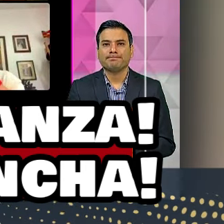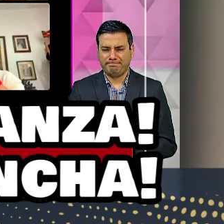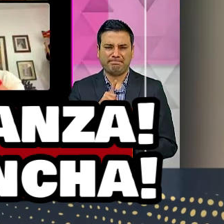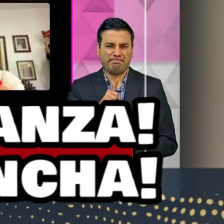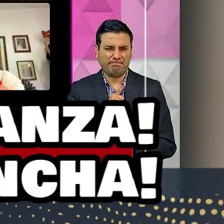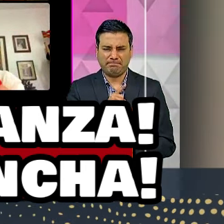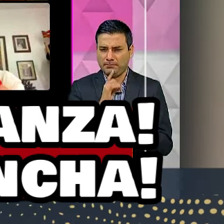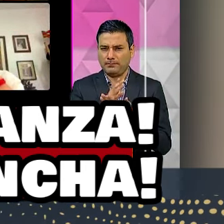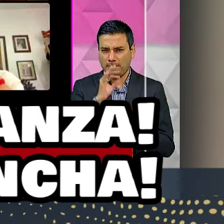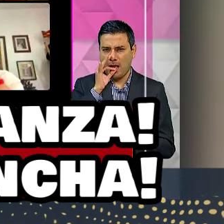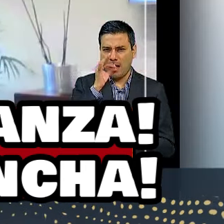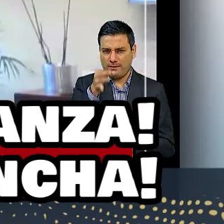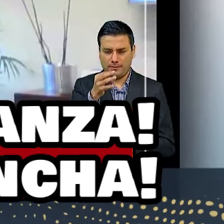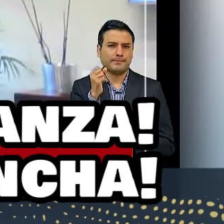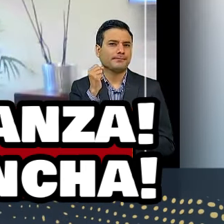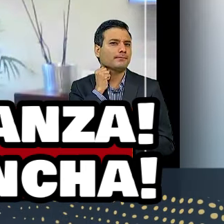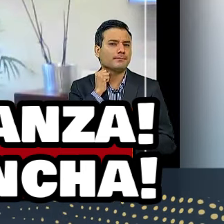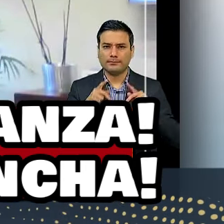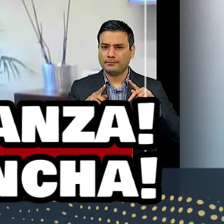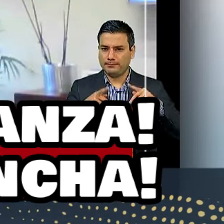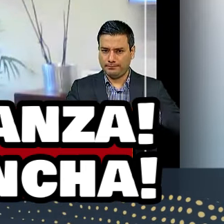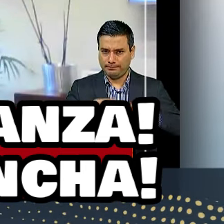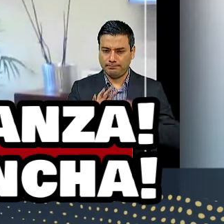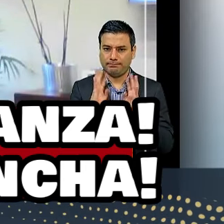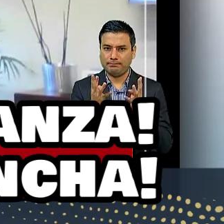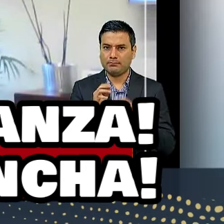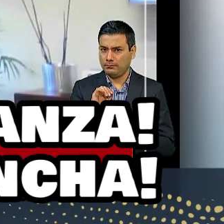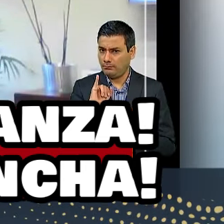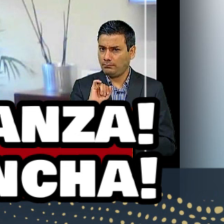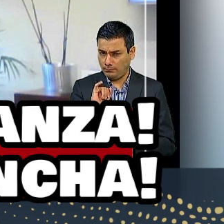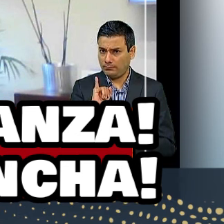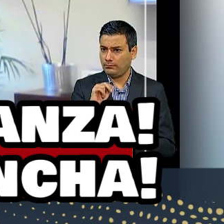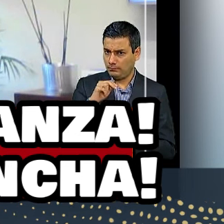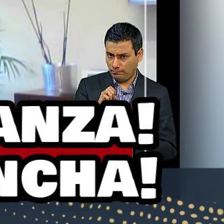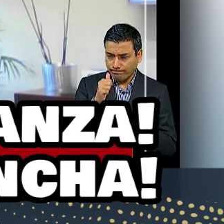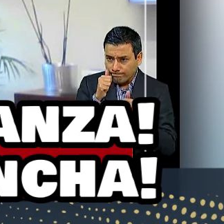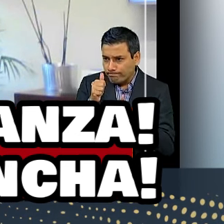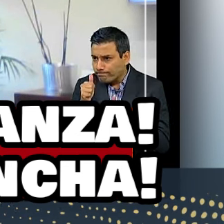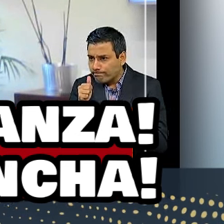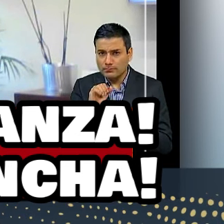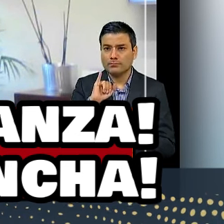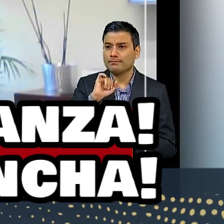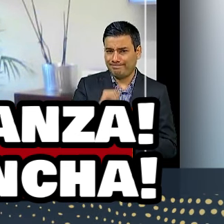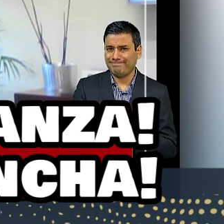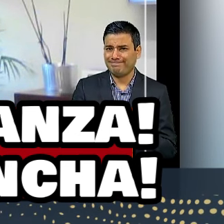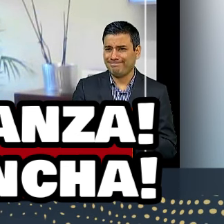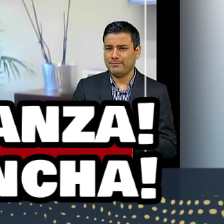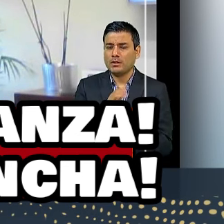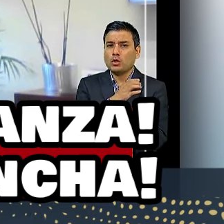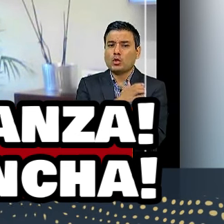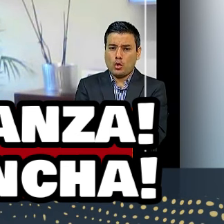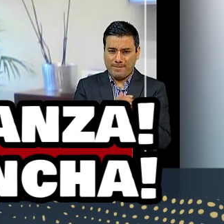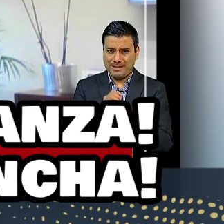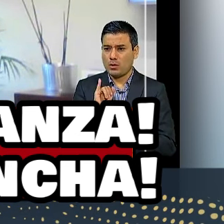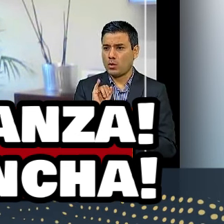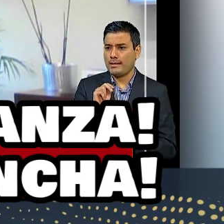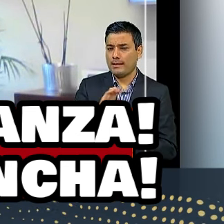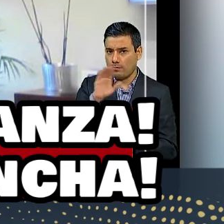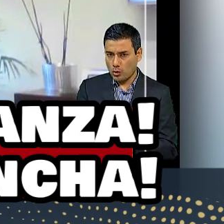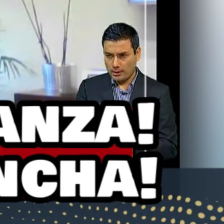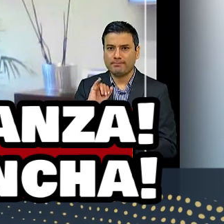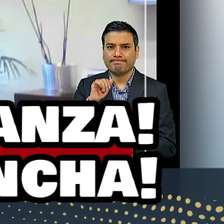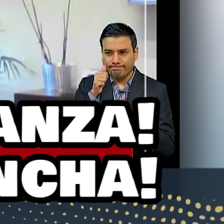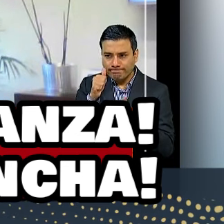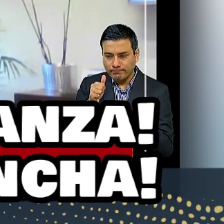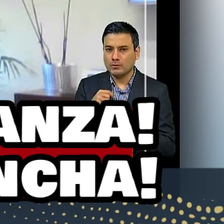y a todos los que estamos presentes aquí que efectivamente este instituto está atento a lo que está sucediendo con el fallecimiento de nuestro colaborador estamos en la